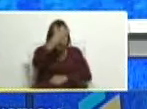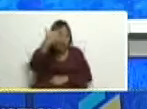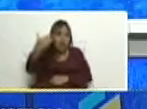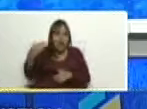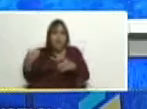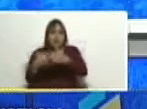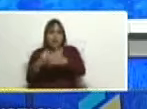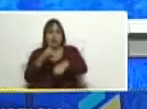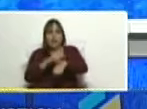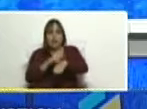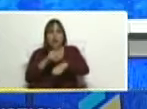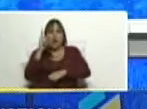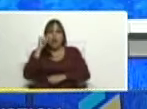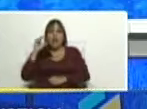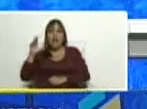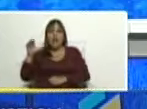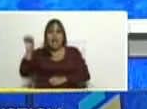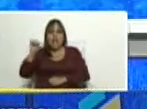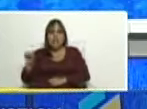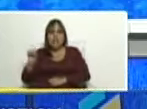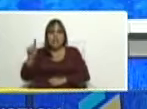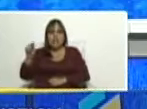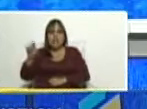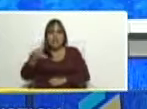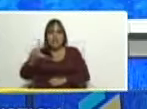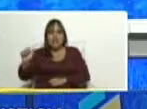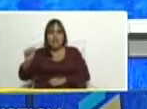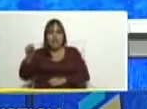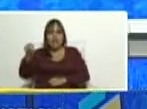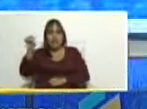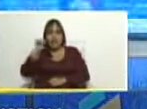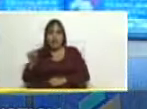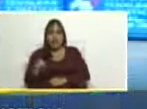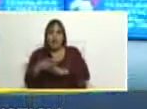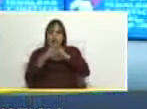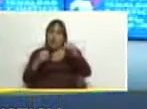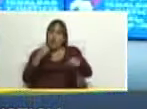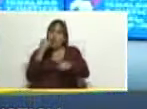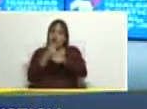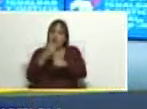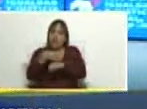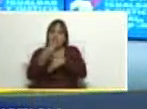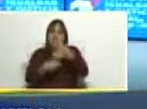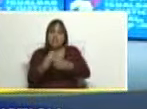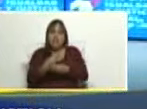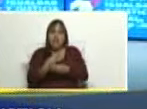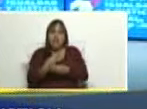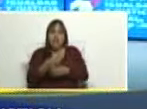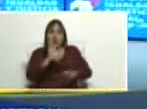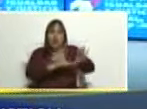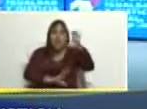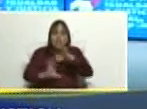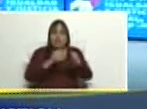médicos, al doctor Castellano, por todo lo que hicieron por nuestro comandante, con amor, con la ciencia.